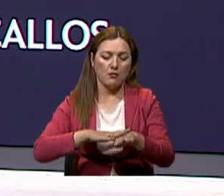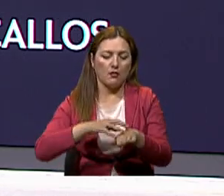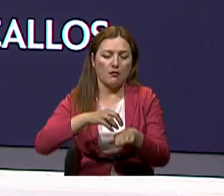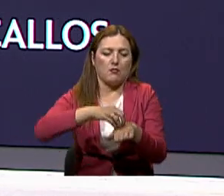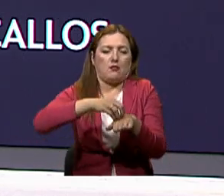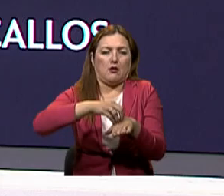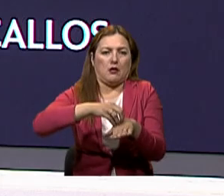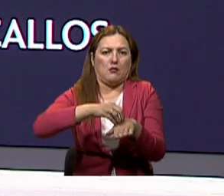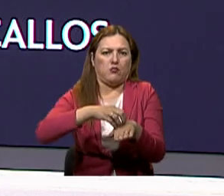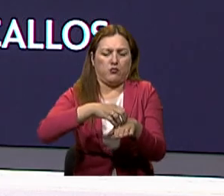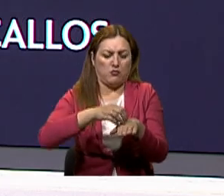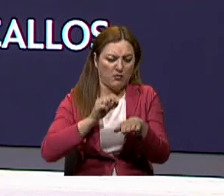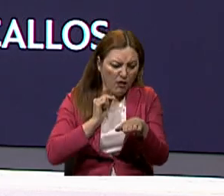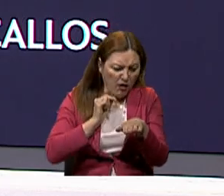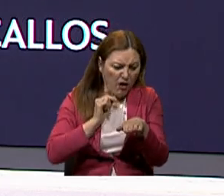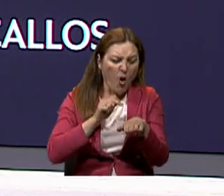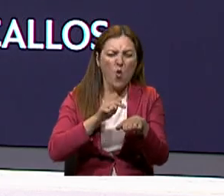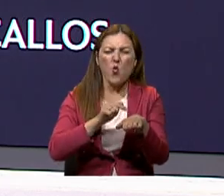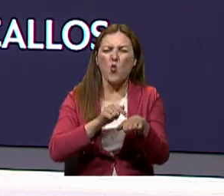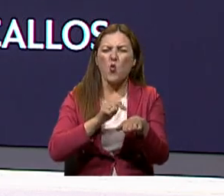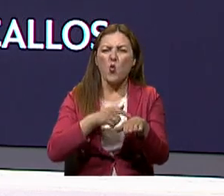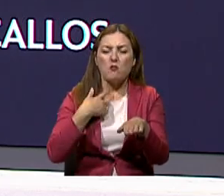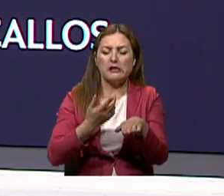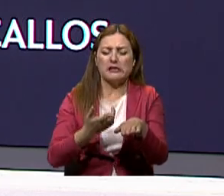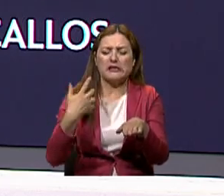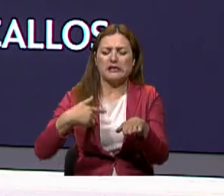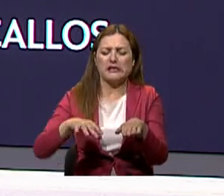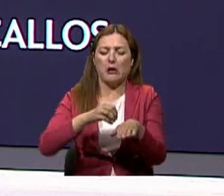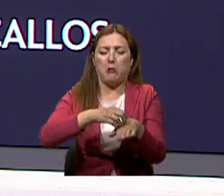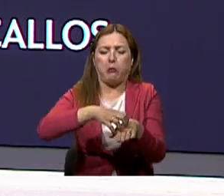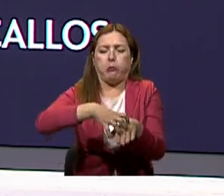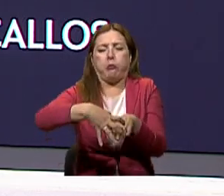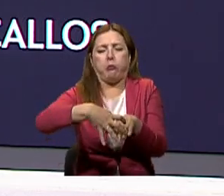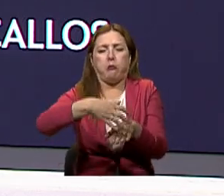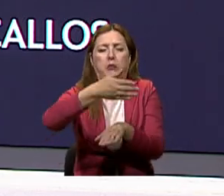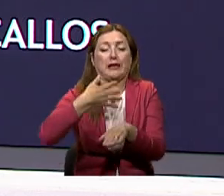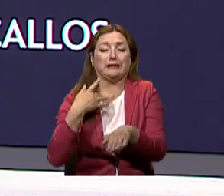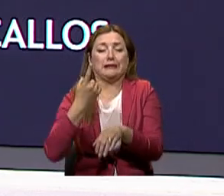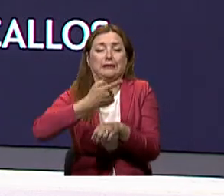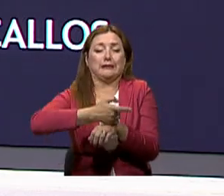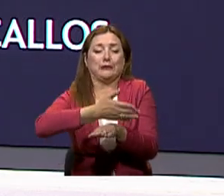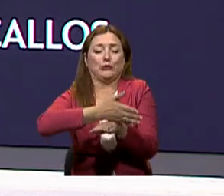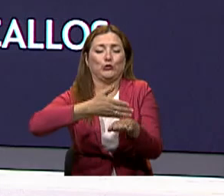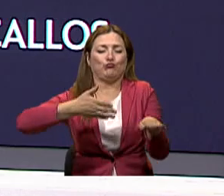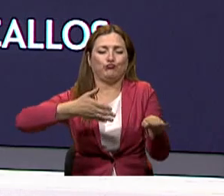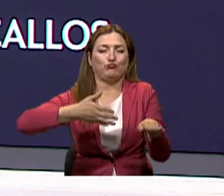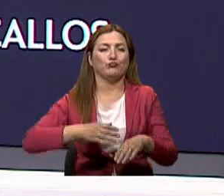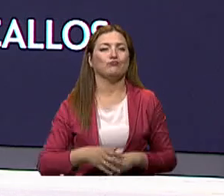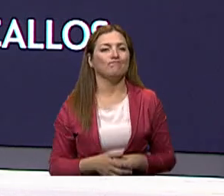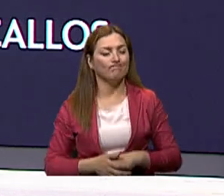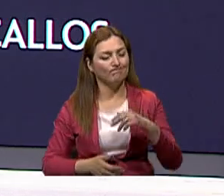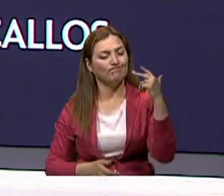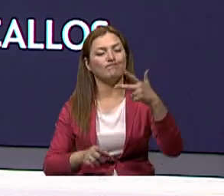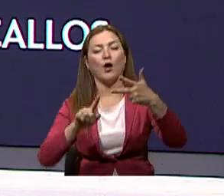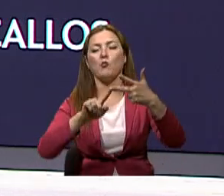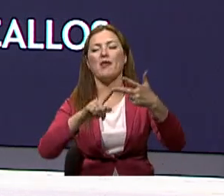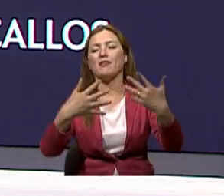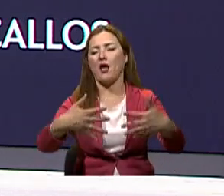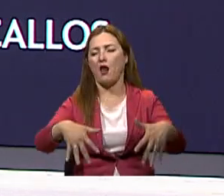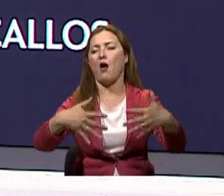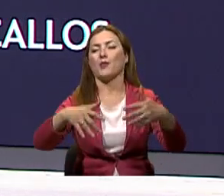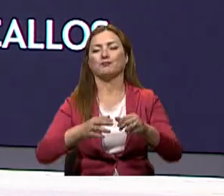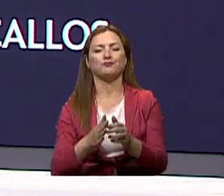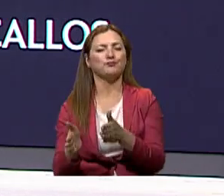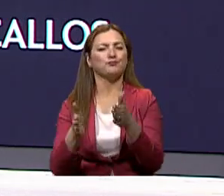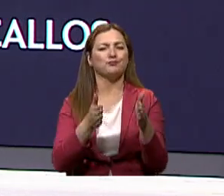pie diabético neuroisquémico es una combinación de ambas condiciones que puede ser particularmente grave. ¿Cuáles son